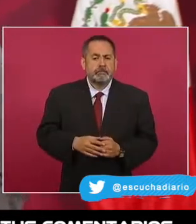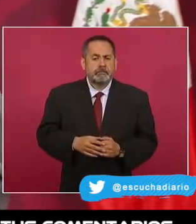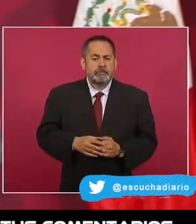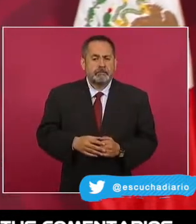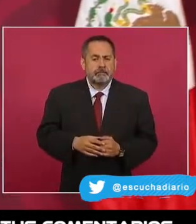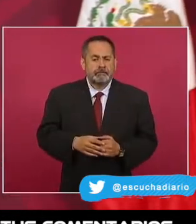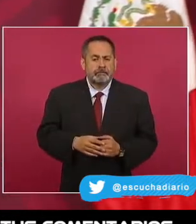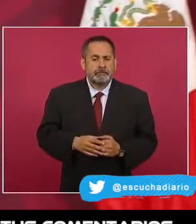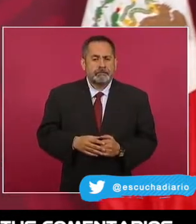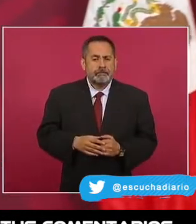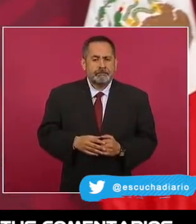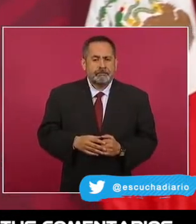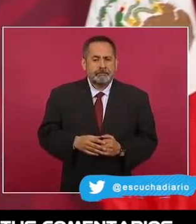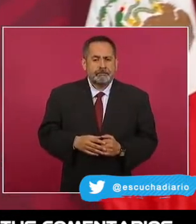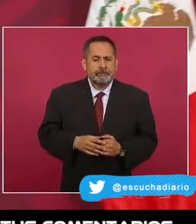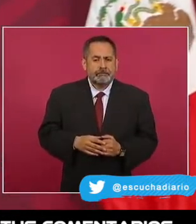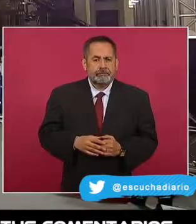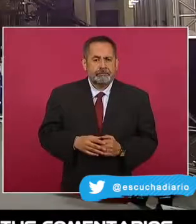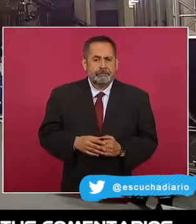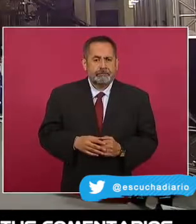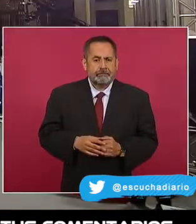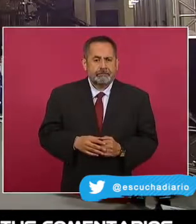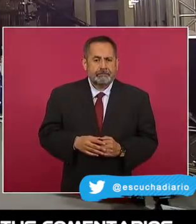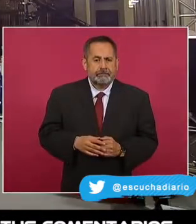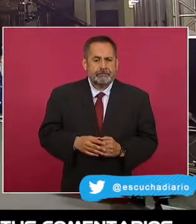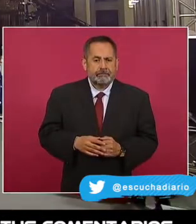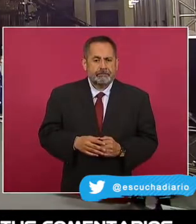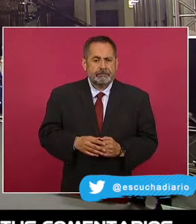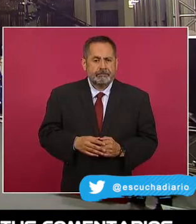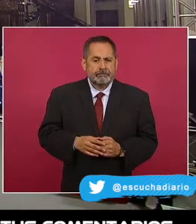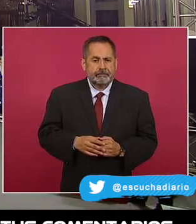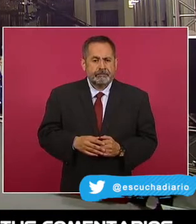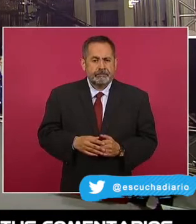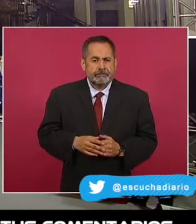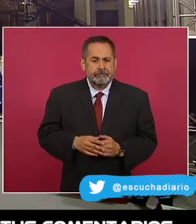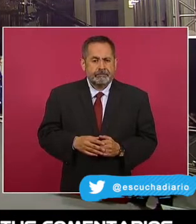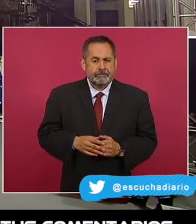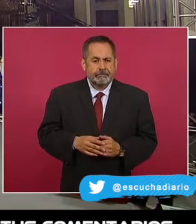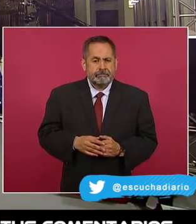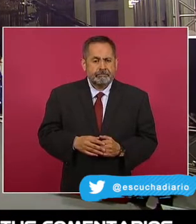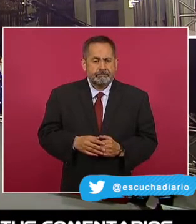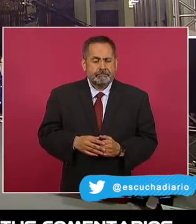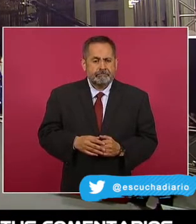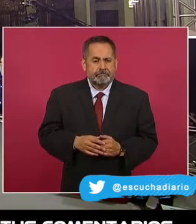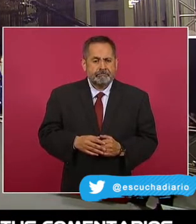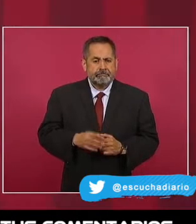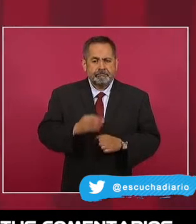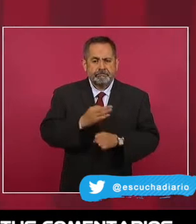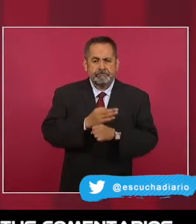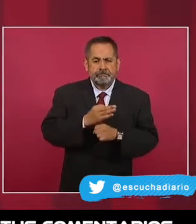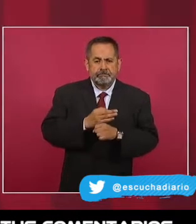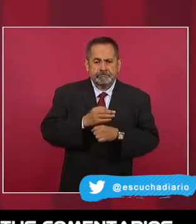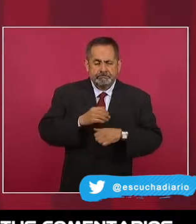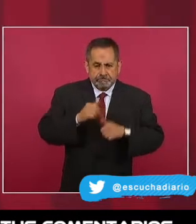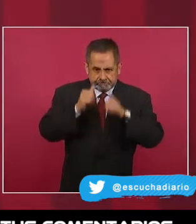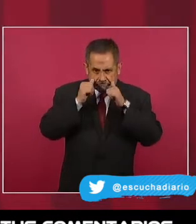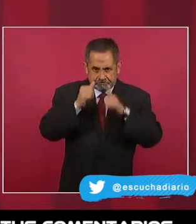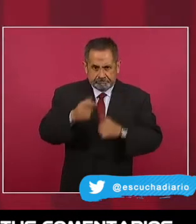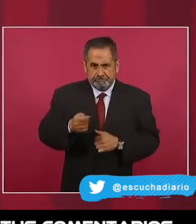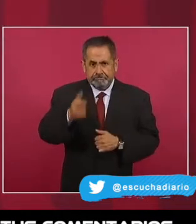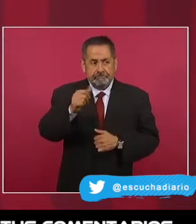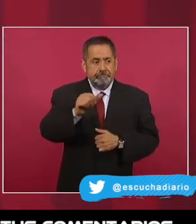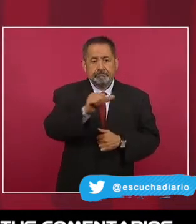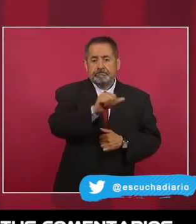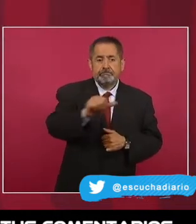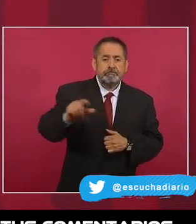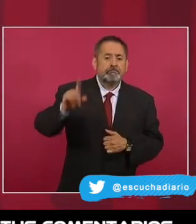El presidente expresa que por convicción y siendo consistente a su manera de pensar desde siempre, ha decidido no asistir a la Cumbre de